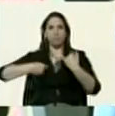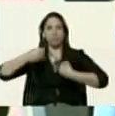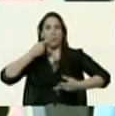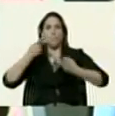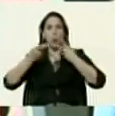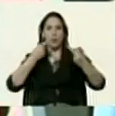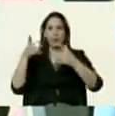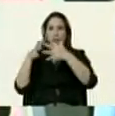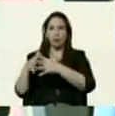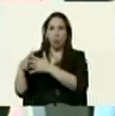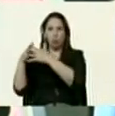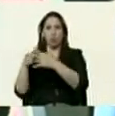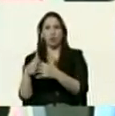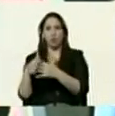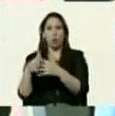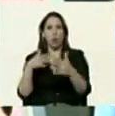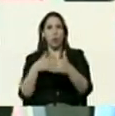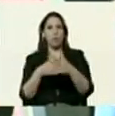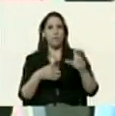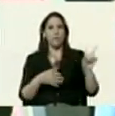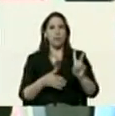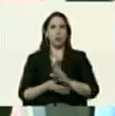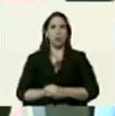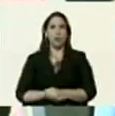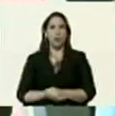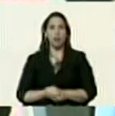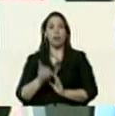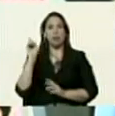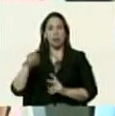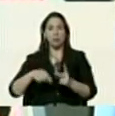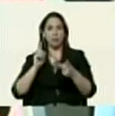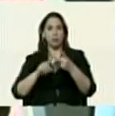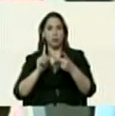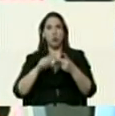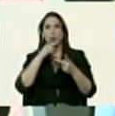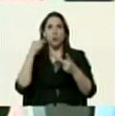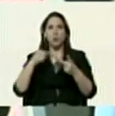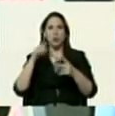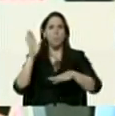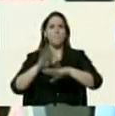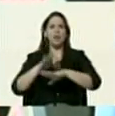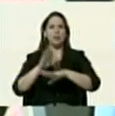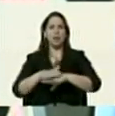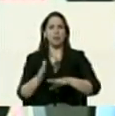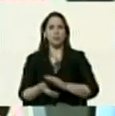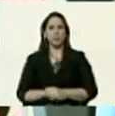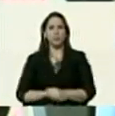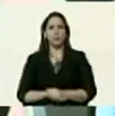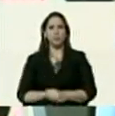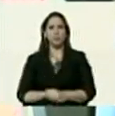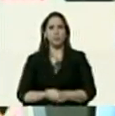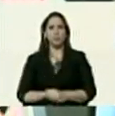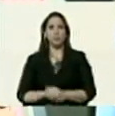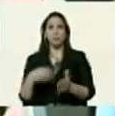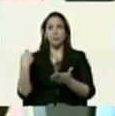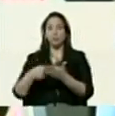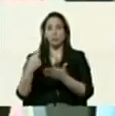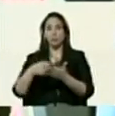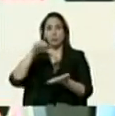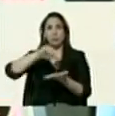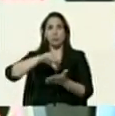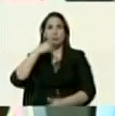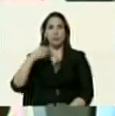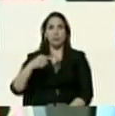de Estados Unidos hacia Venezuela. También sobre Rusia, ¿qué ha pasado con la deuda con Moscú, ya que